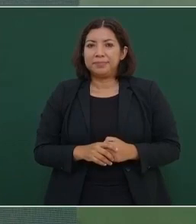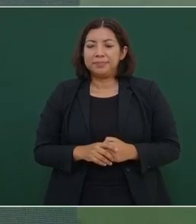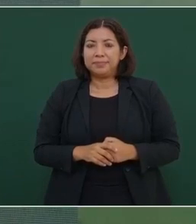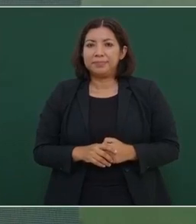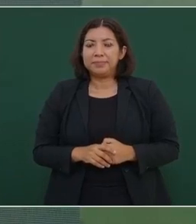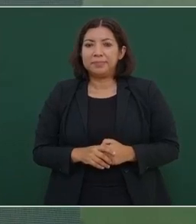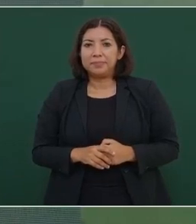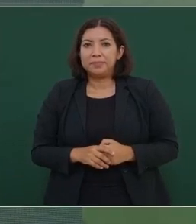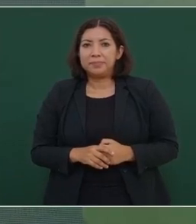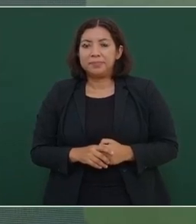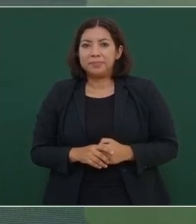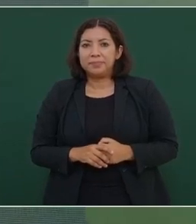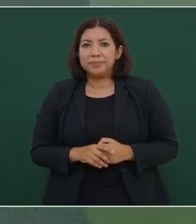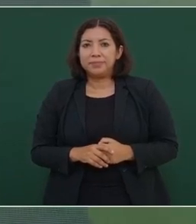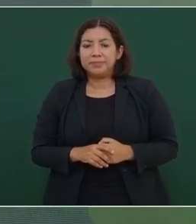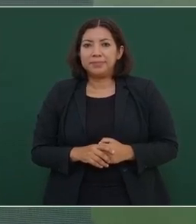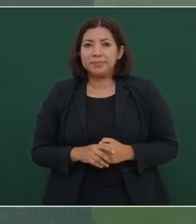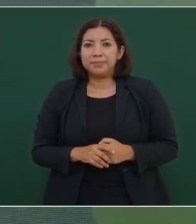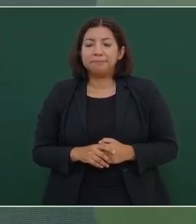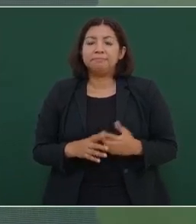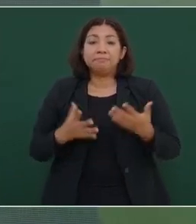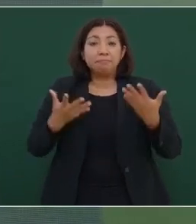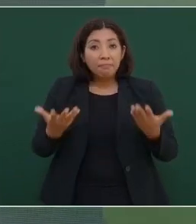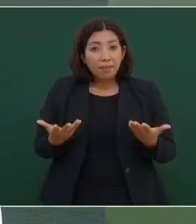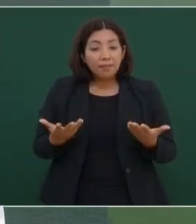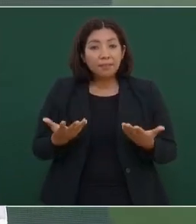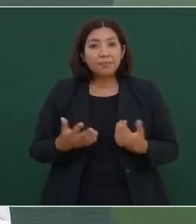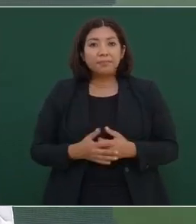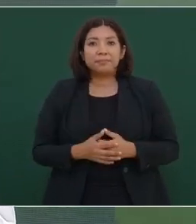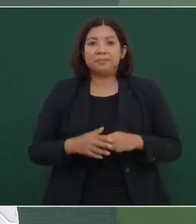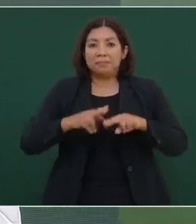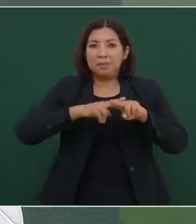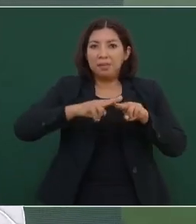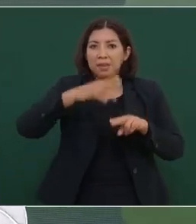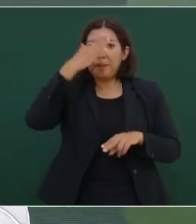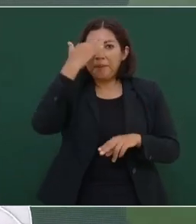el paso del tren por las vías,